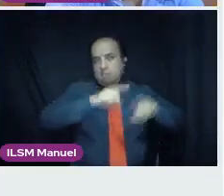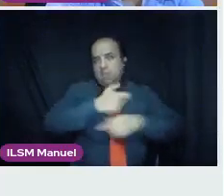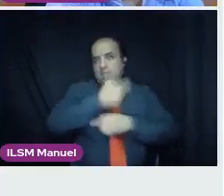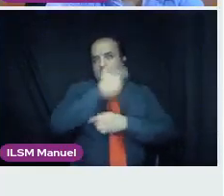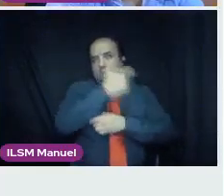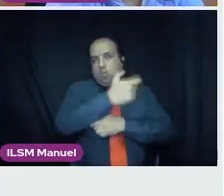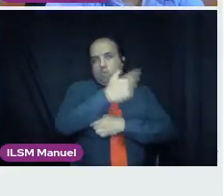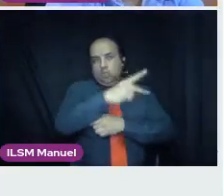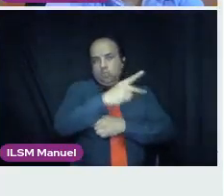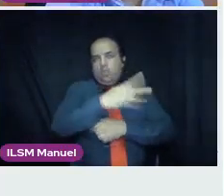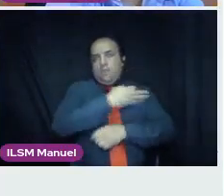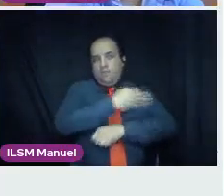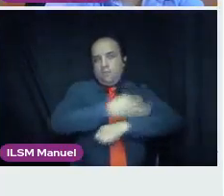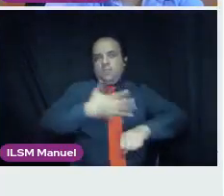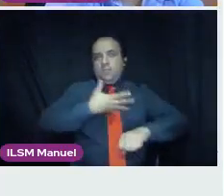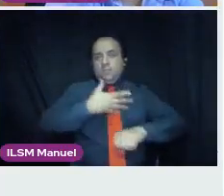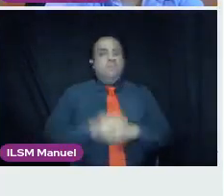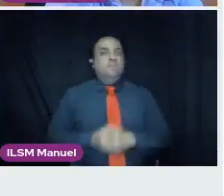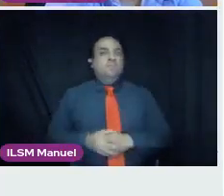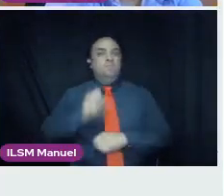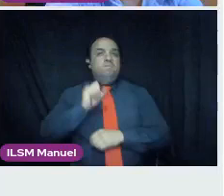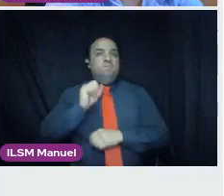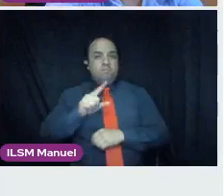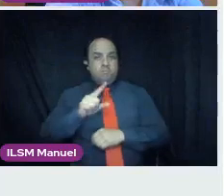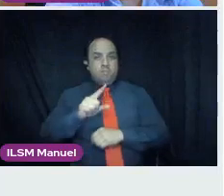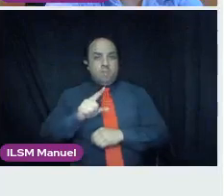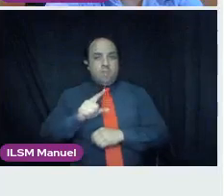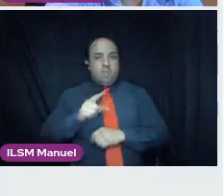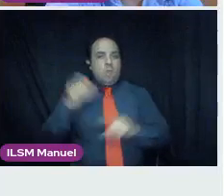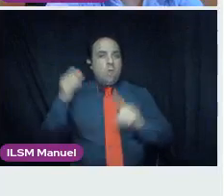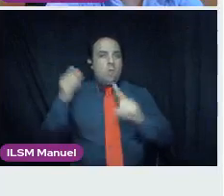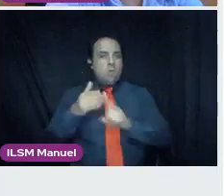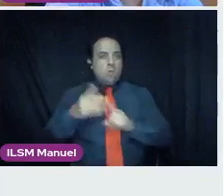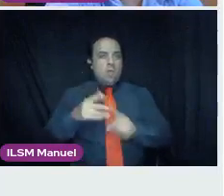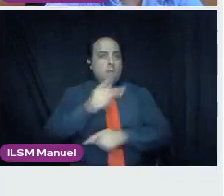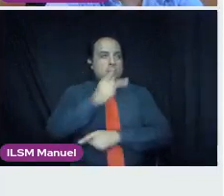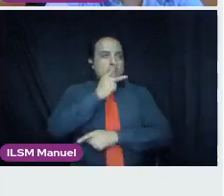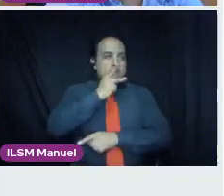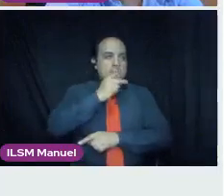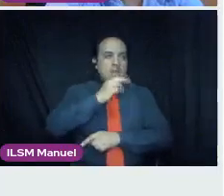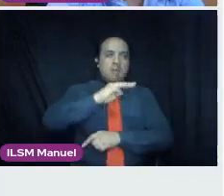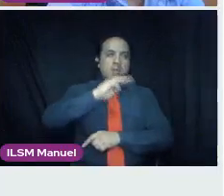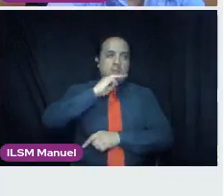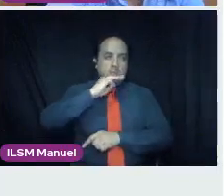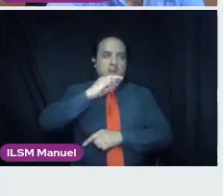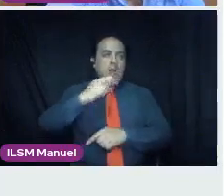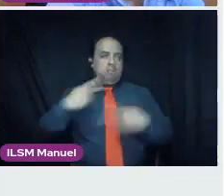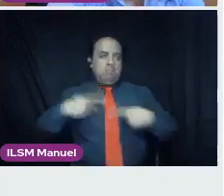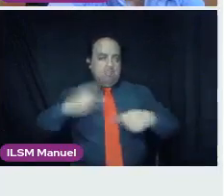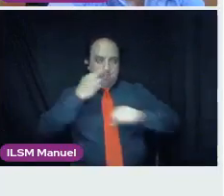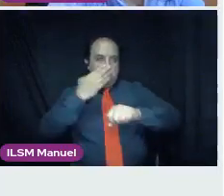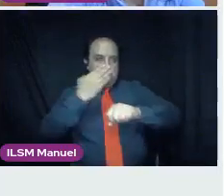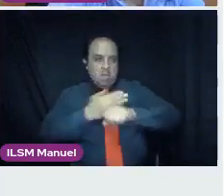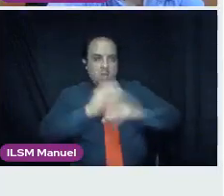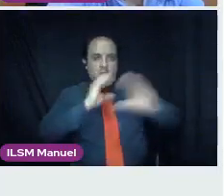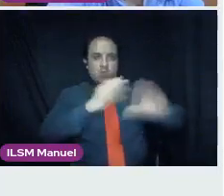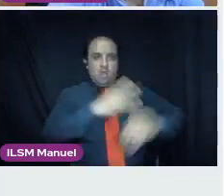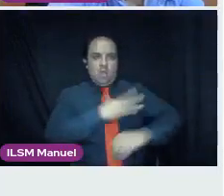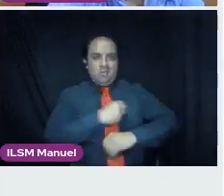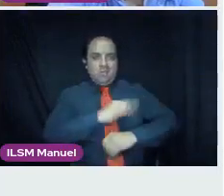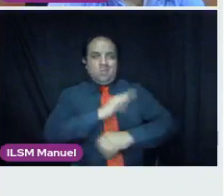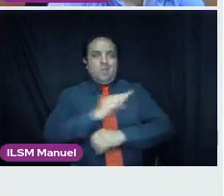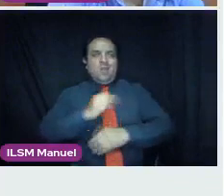También se busca que los padres y tutores puedan apoyar al desarrollo